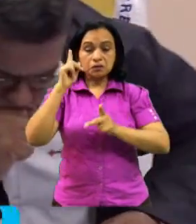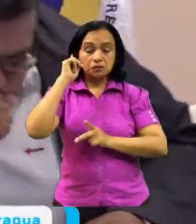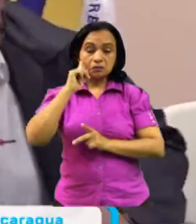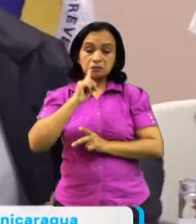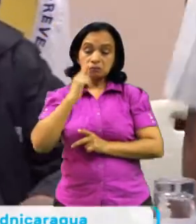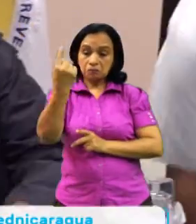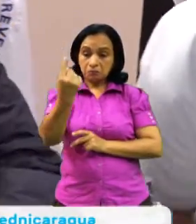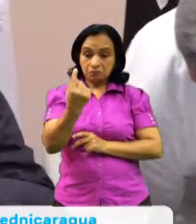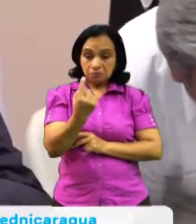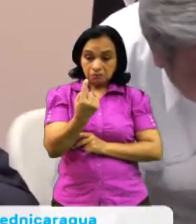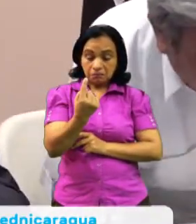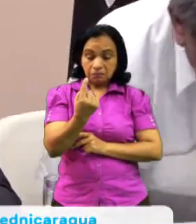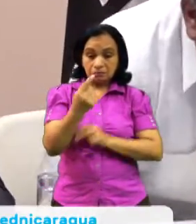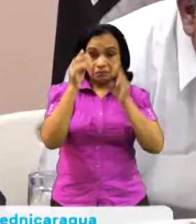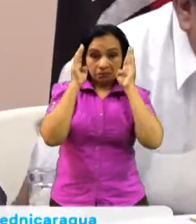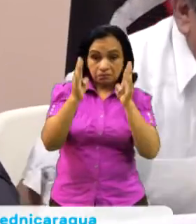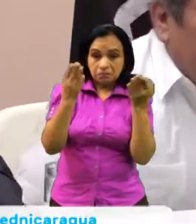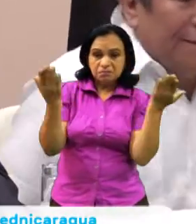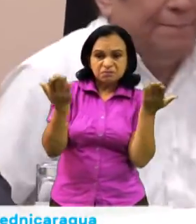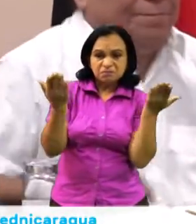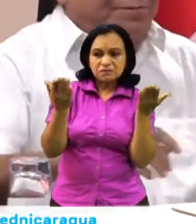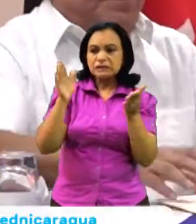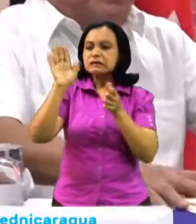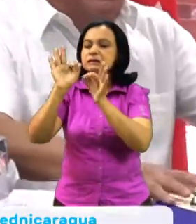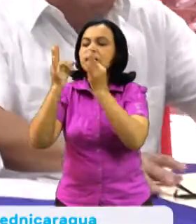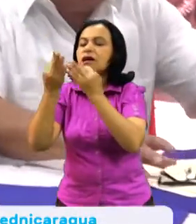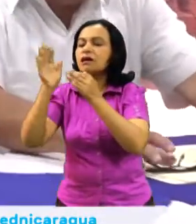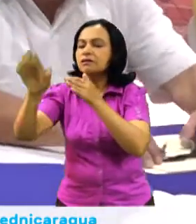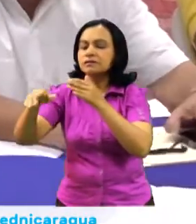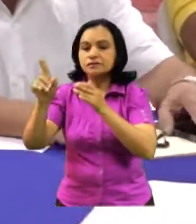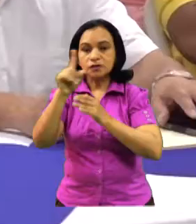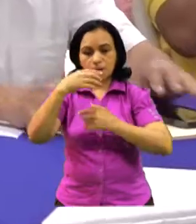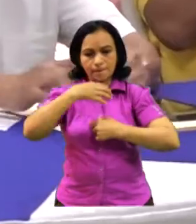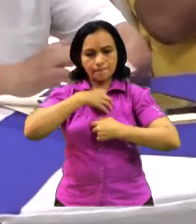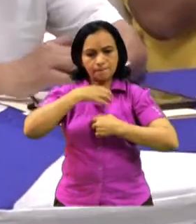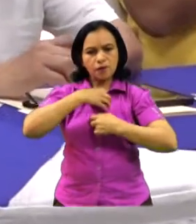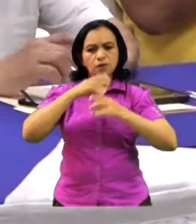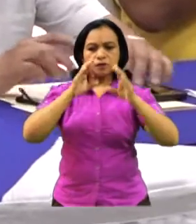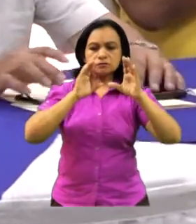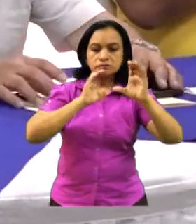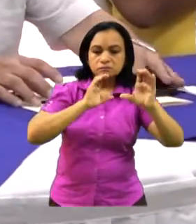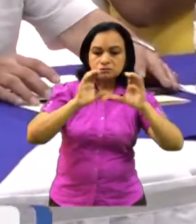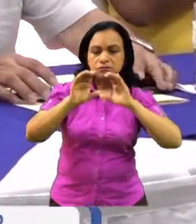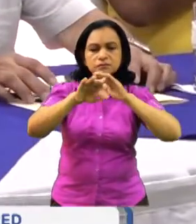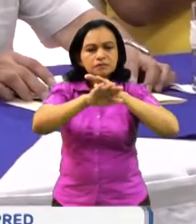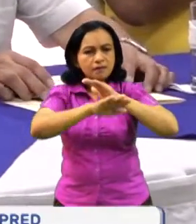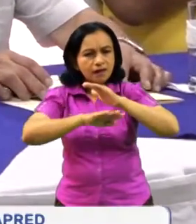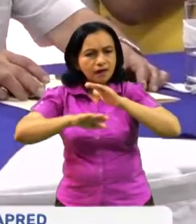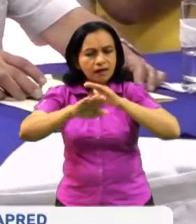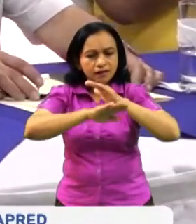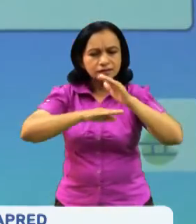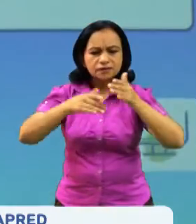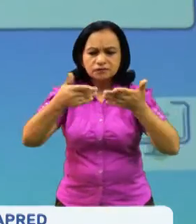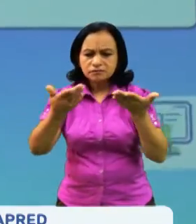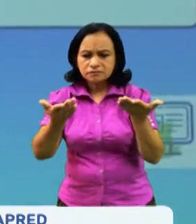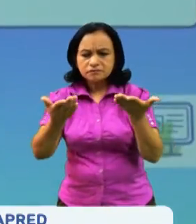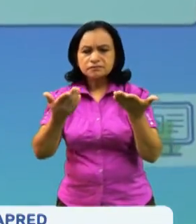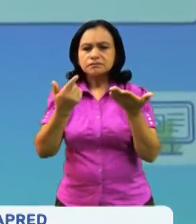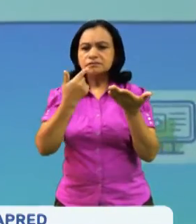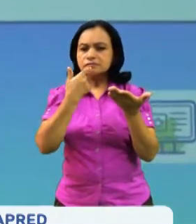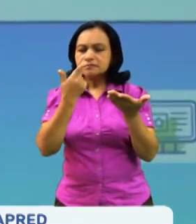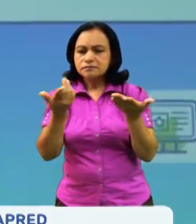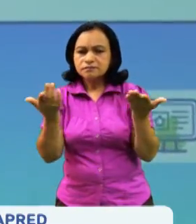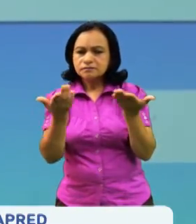con discapacidad auditiva no tener que recurrir al familiar, sino que directamente comunicarse, al menos en la forma básica, ¿verdad? De,